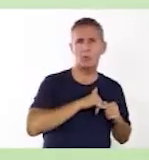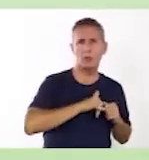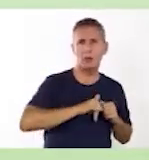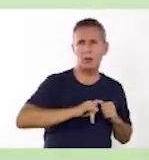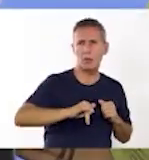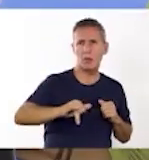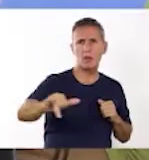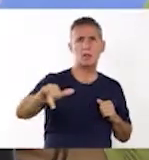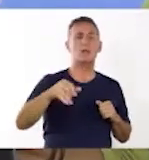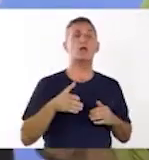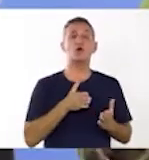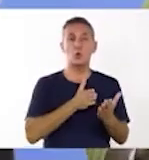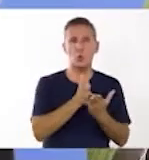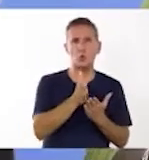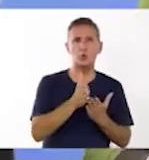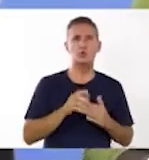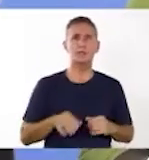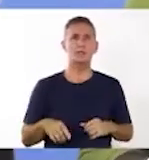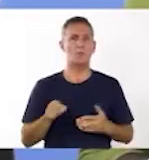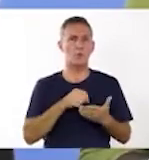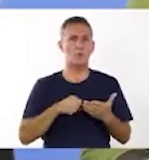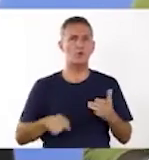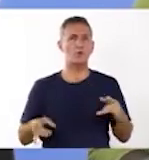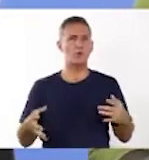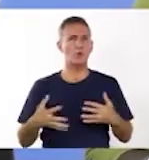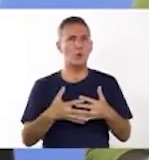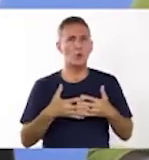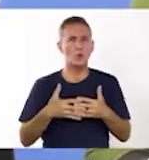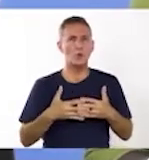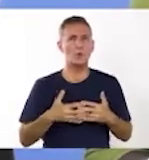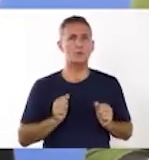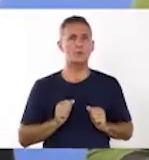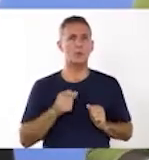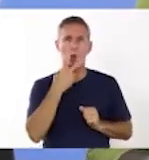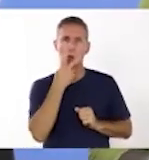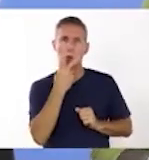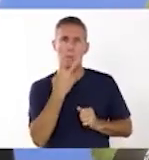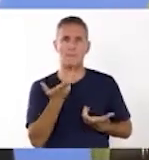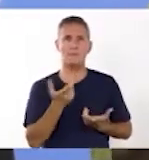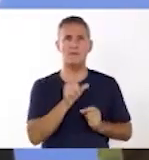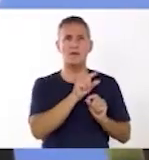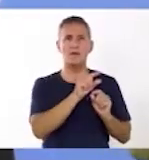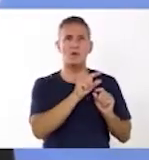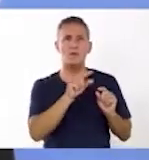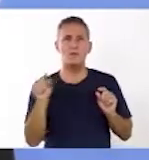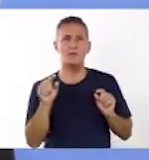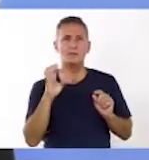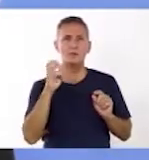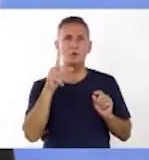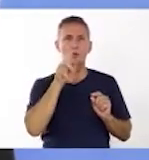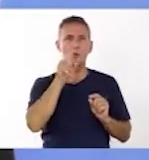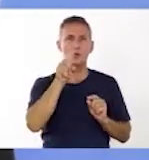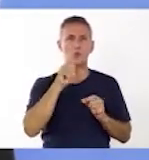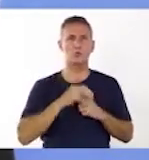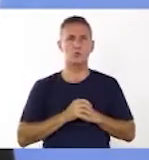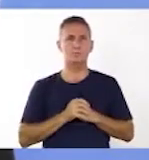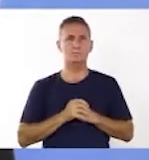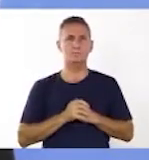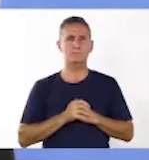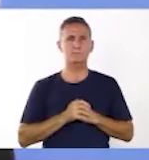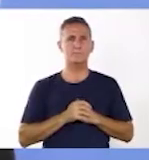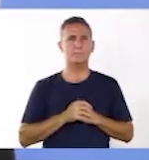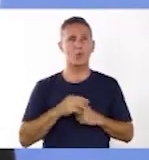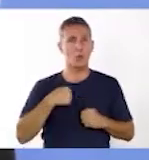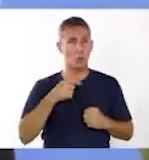Bien, seguimos con Whitman. En ese canto a mí mismo vimos el fragmento número